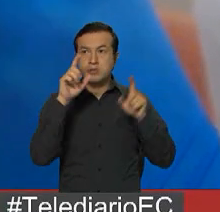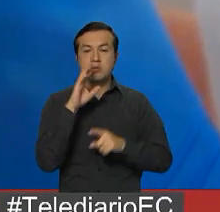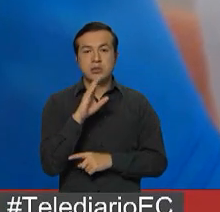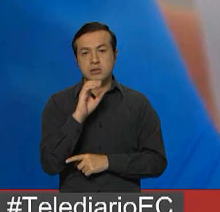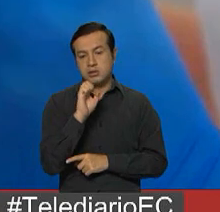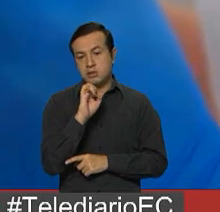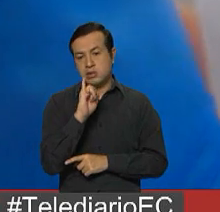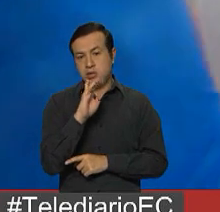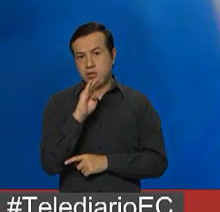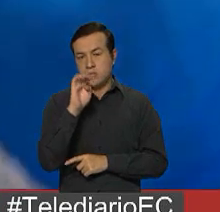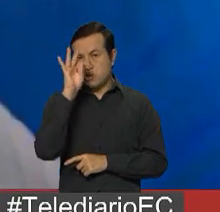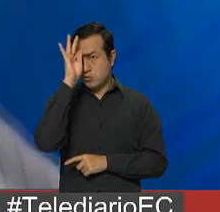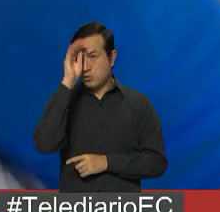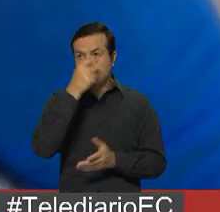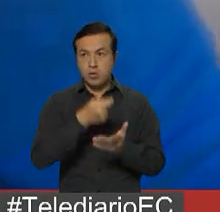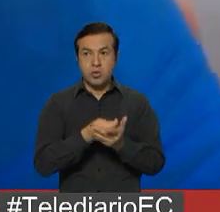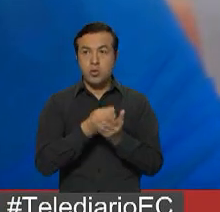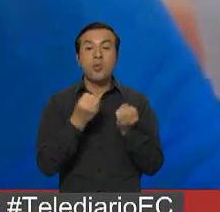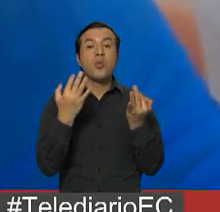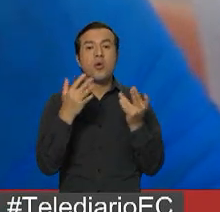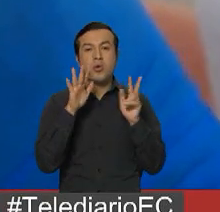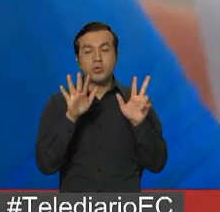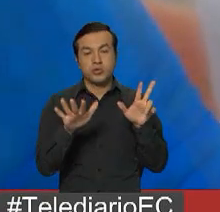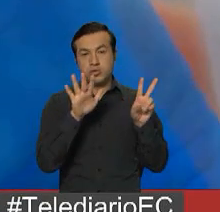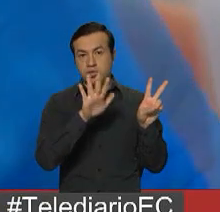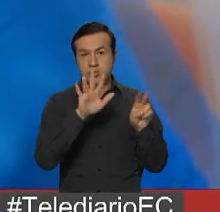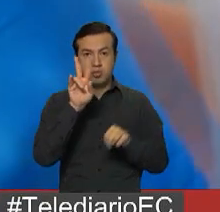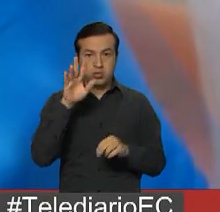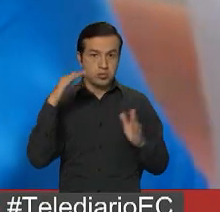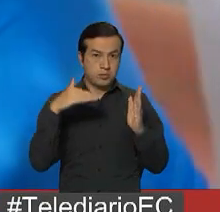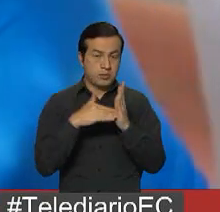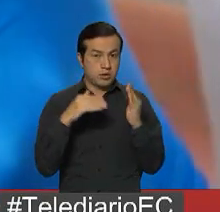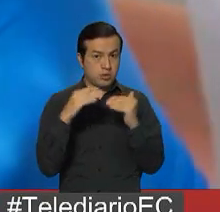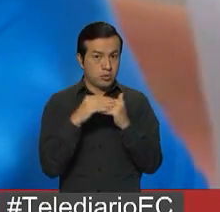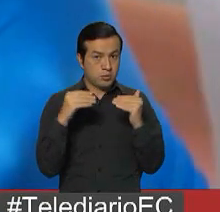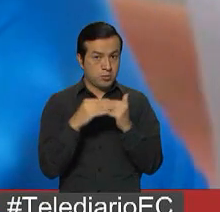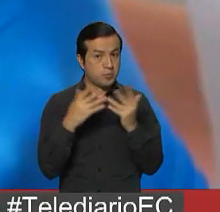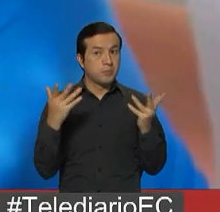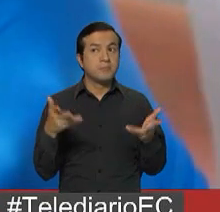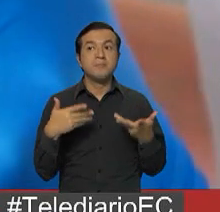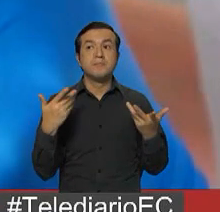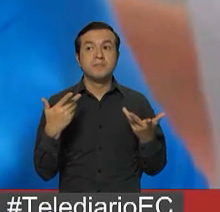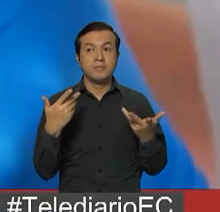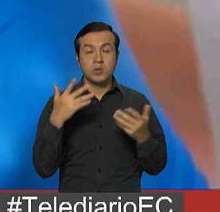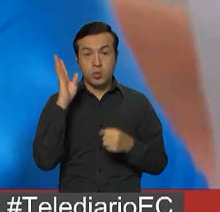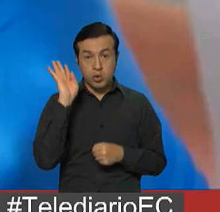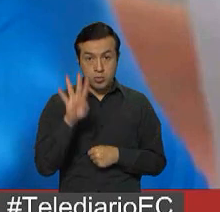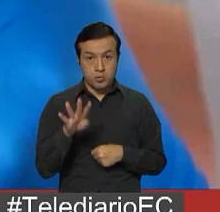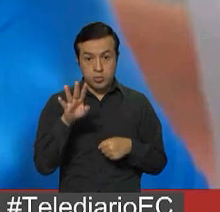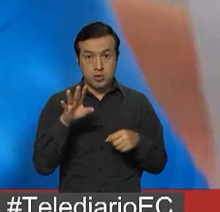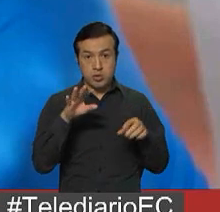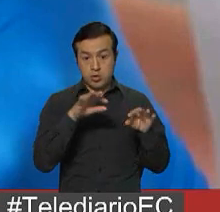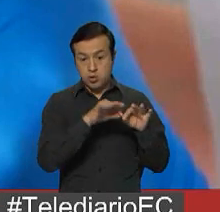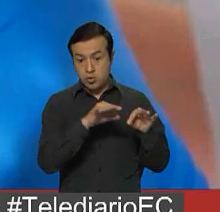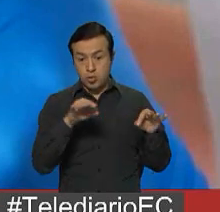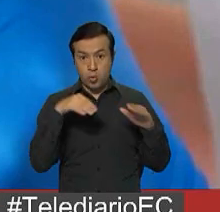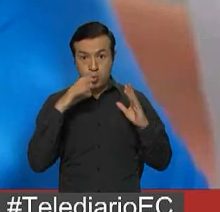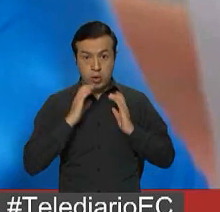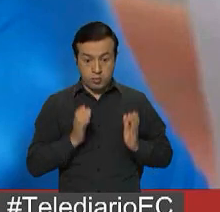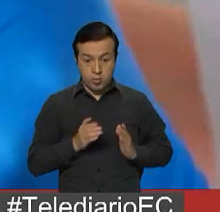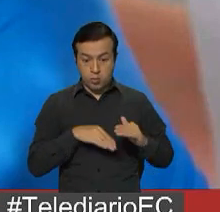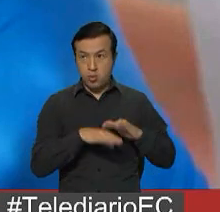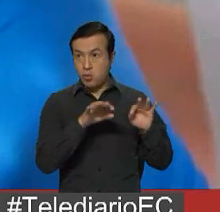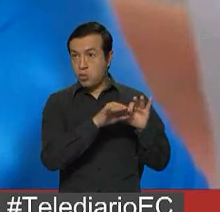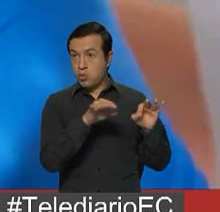monto total de la compra de insumos médicos fue de 872 mil dólares los 4000 fondos de embalaje para cadáver